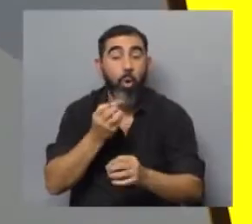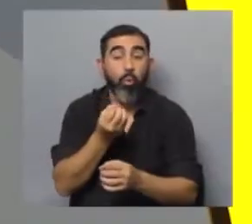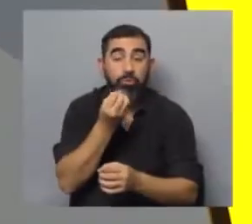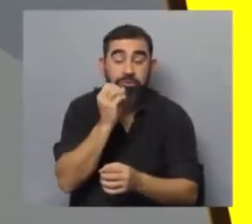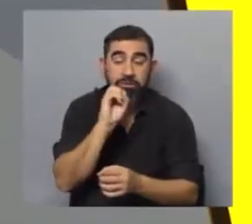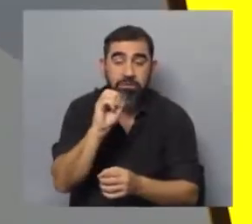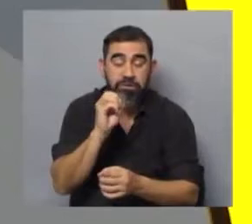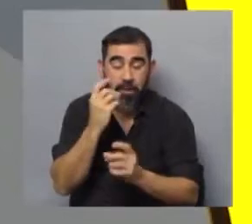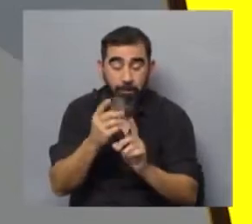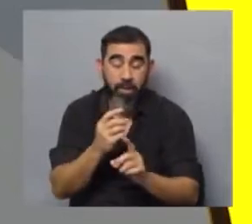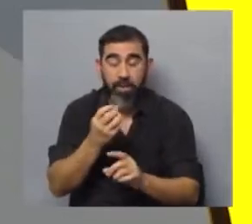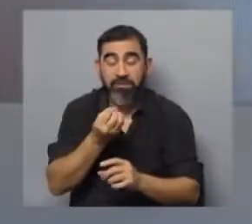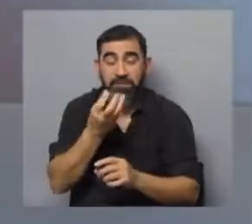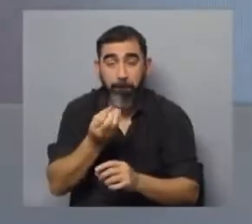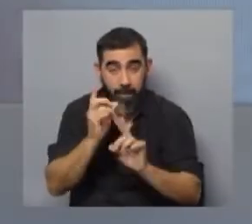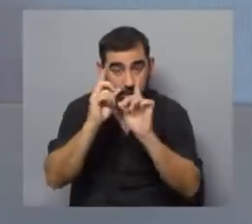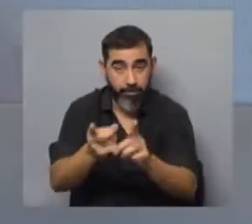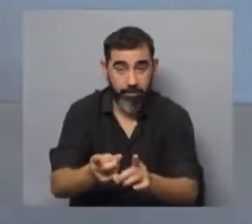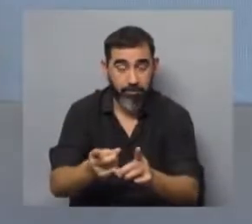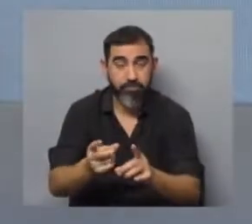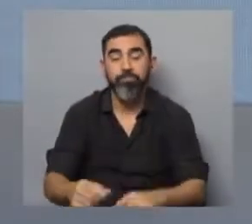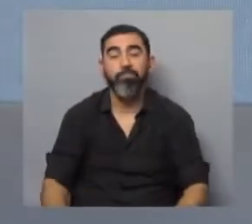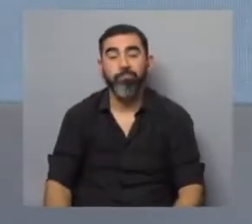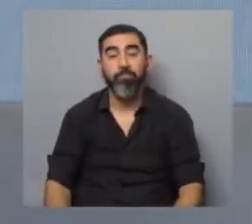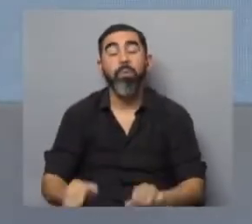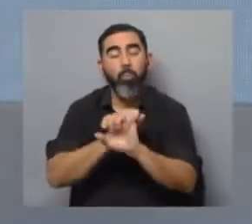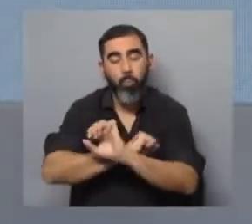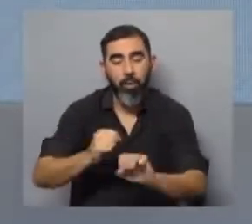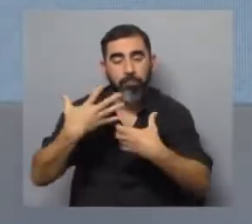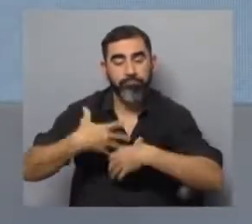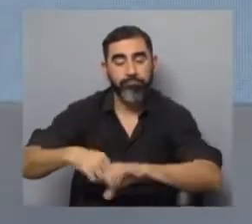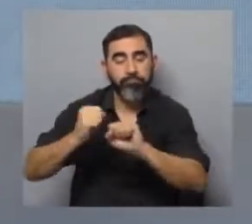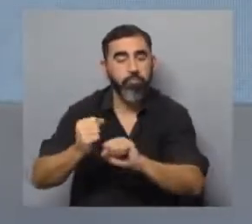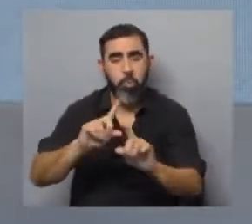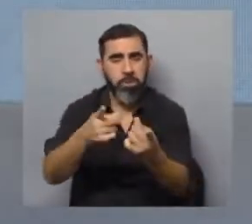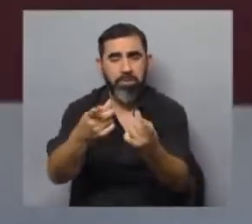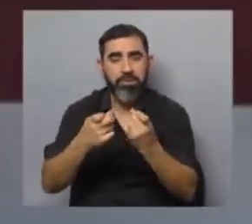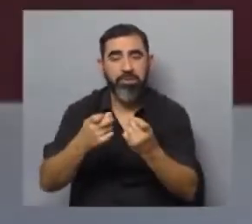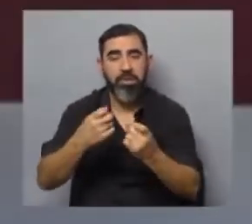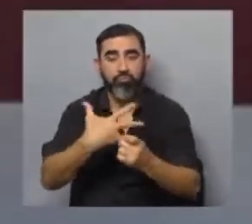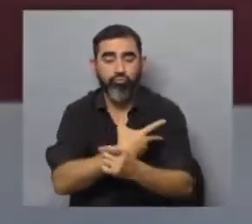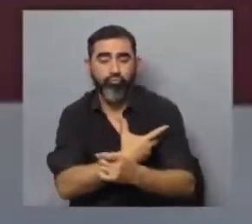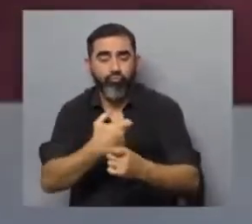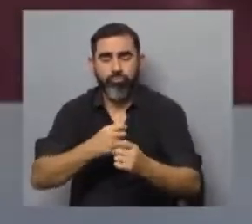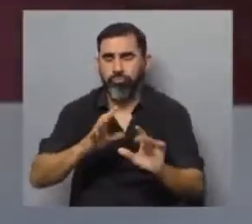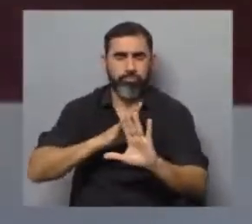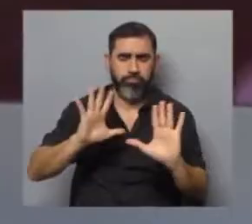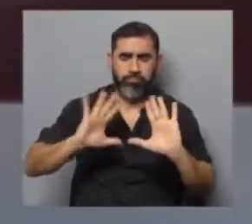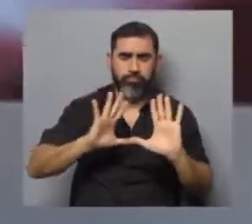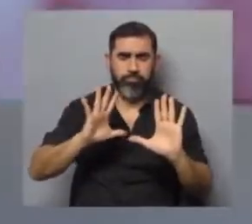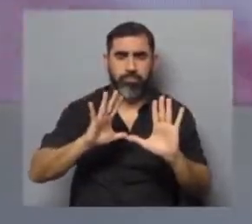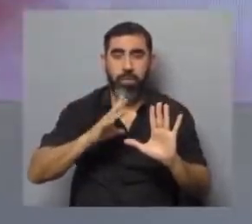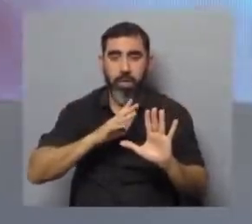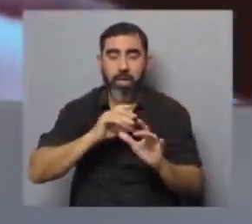caso, bueno, de la espermatogénesis, y digo, y poder hacer el diagnóstico sin la necesidad de tomar una biopsia, que bueno, que ya es una